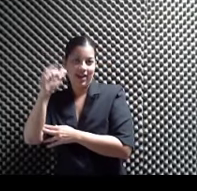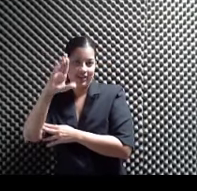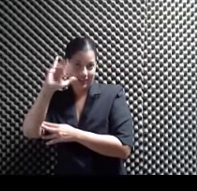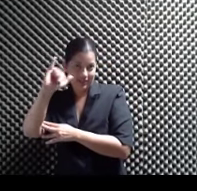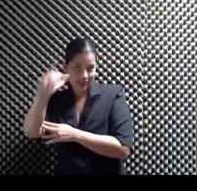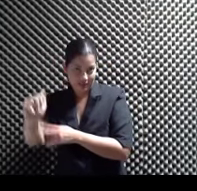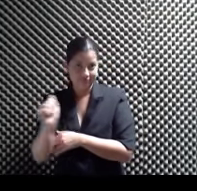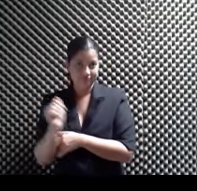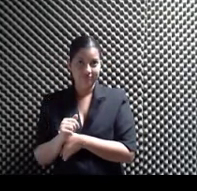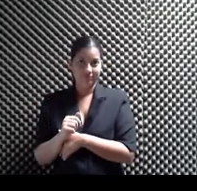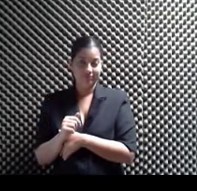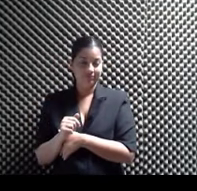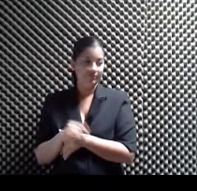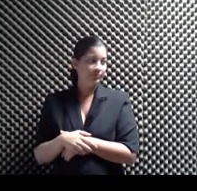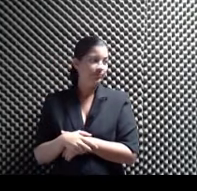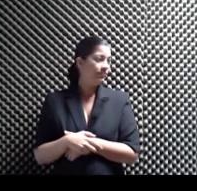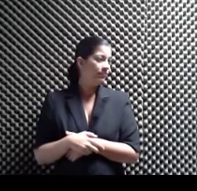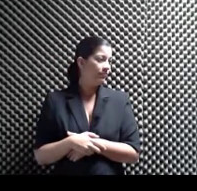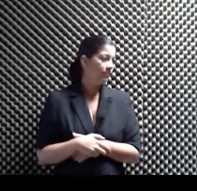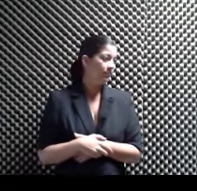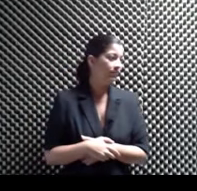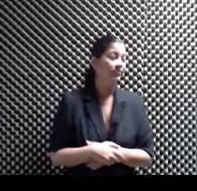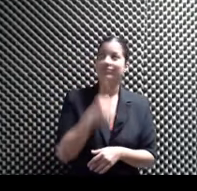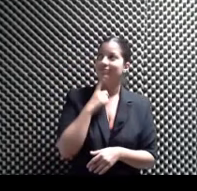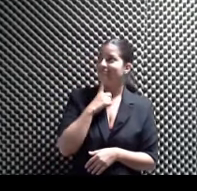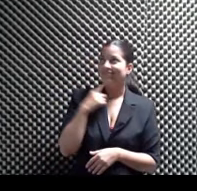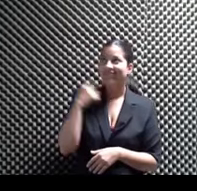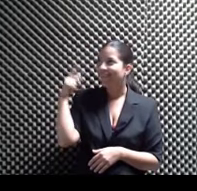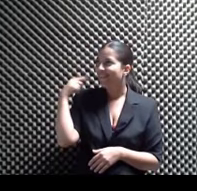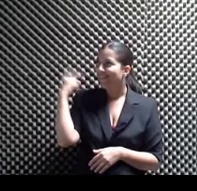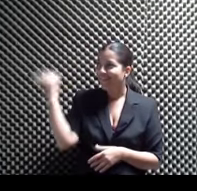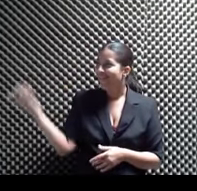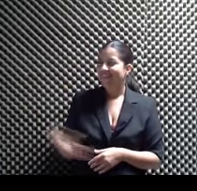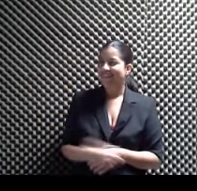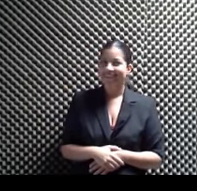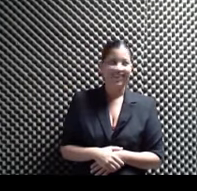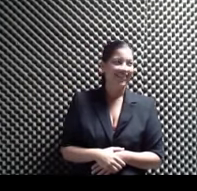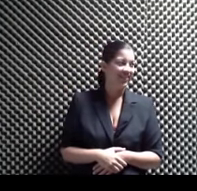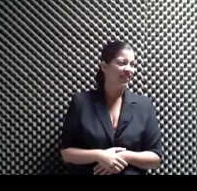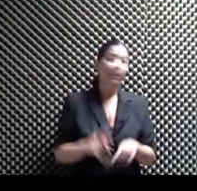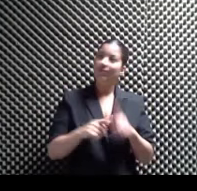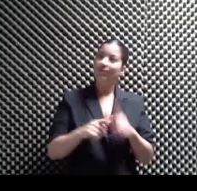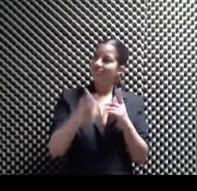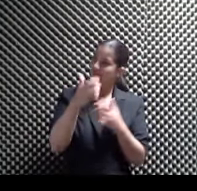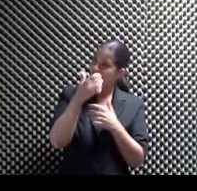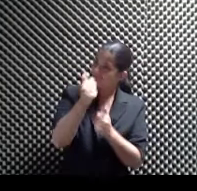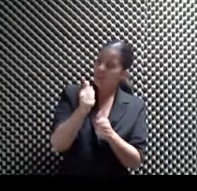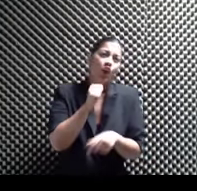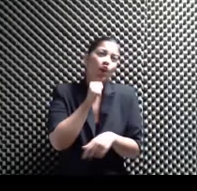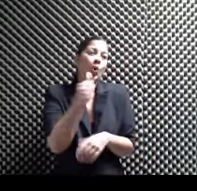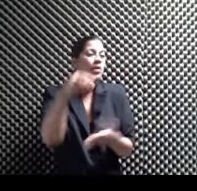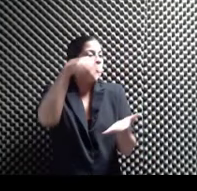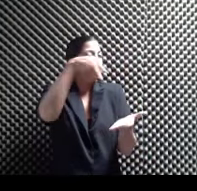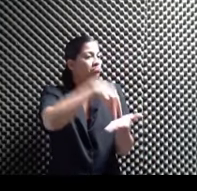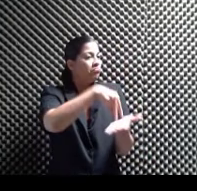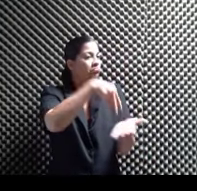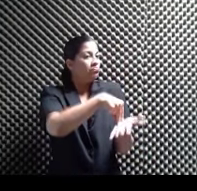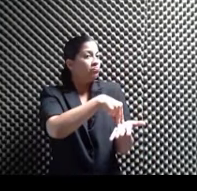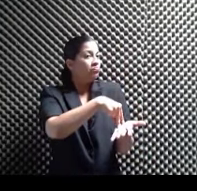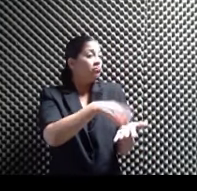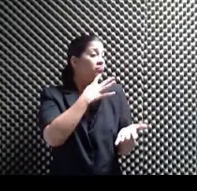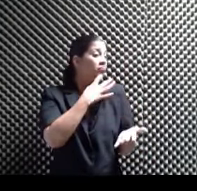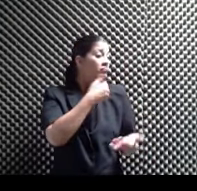va uniendo a ella Qué cosa loca Pero son Pero son Pero no es No es tanto Son personajes Claro Cada cual